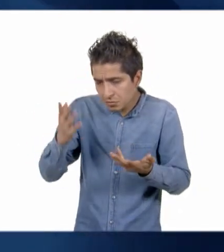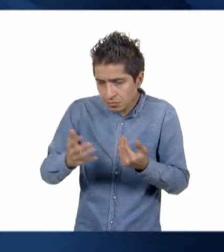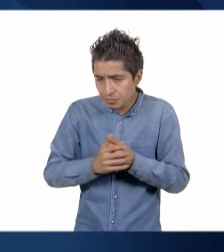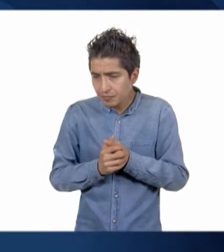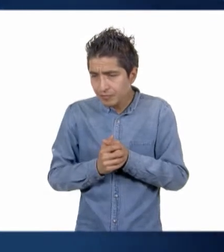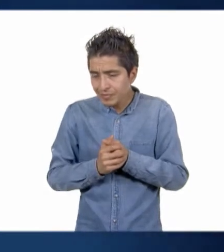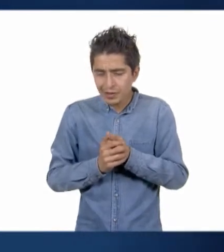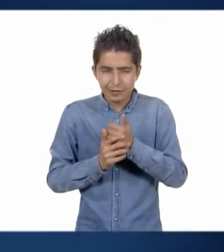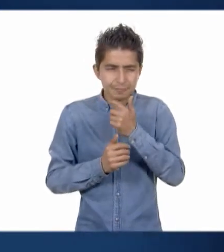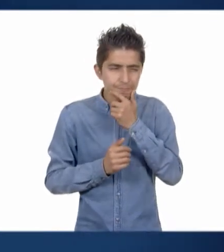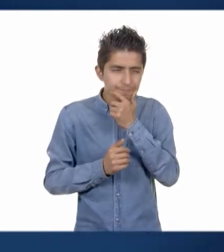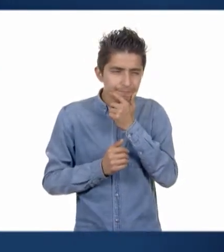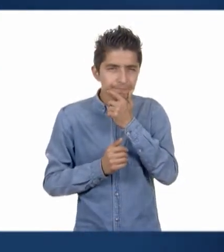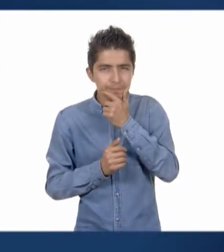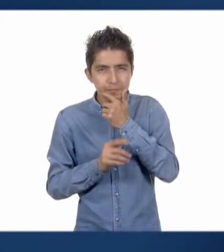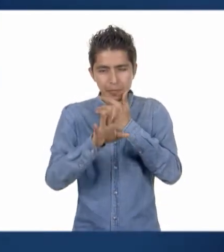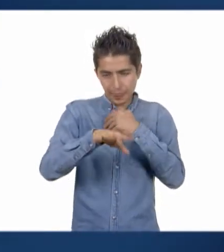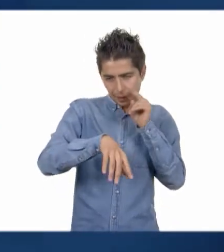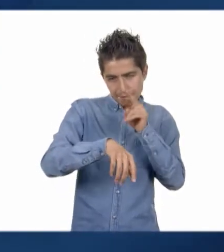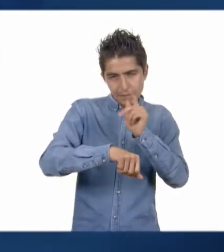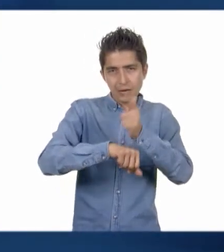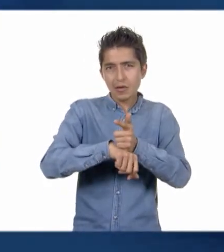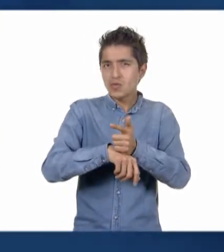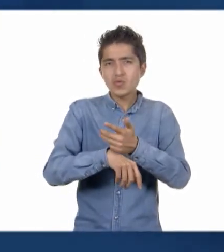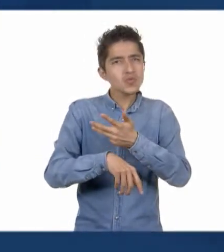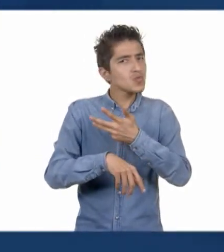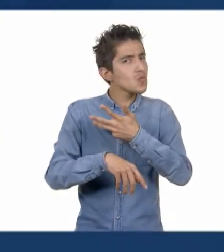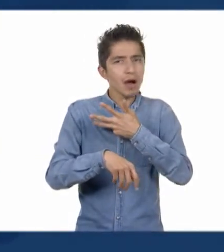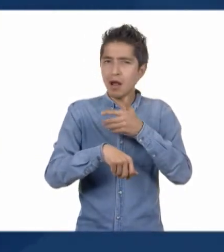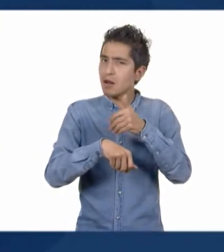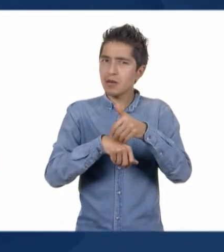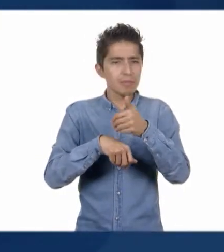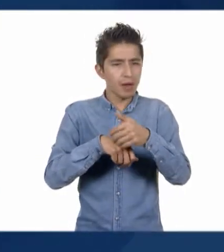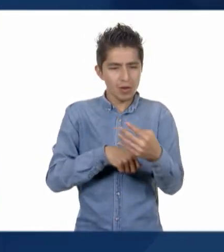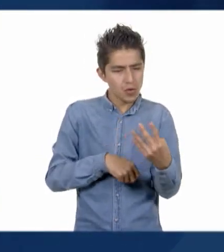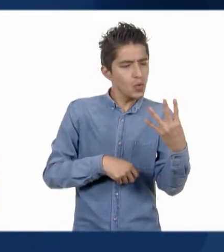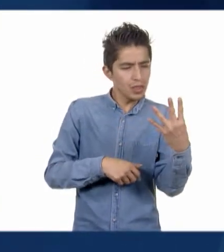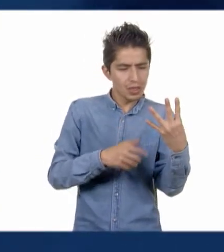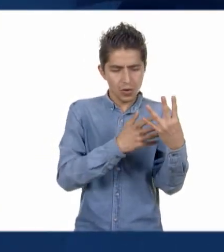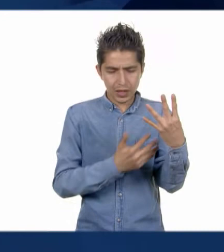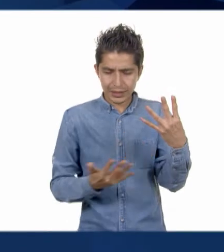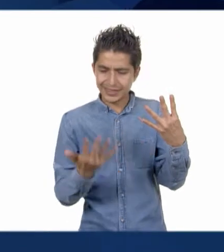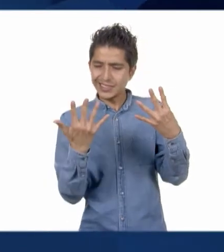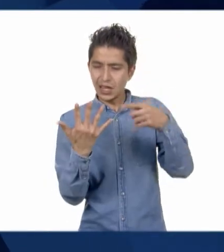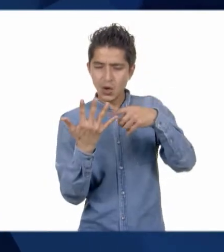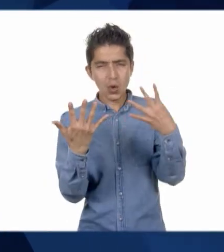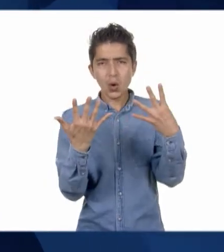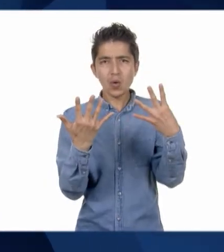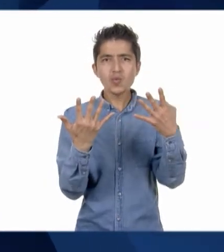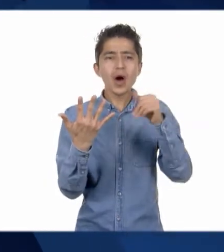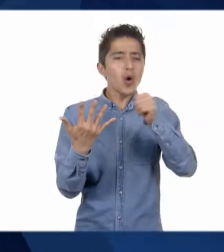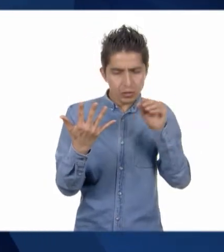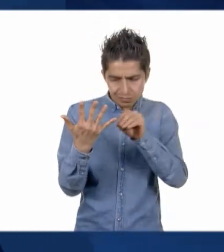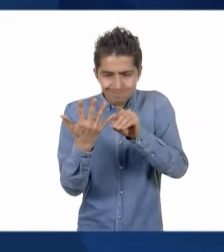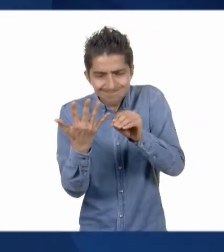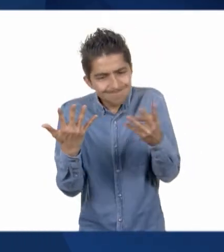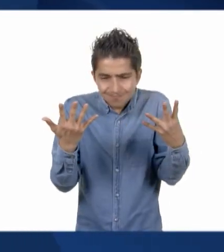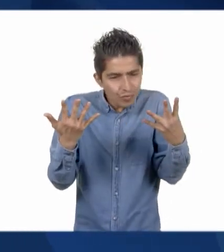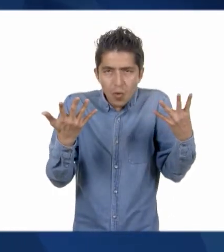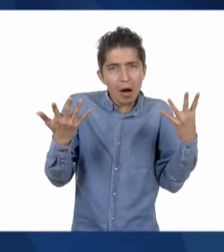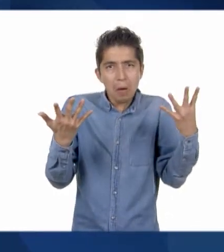Es que lo primero que estoy notando es que ya no hay números naturales entre el 4 y el 5. Exacto, no